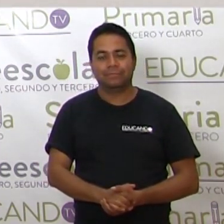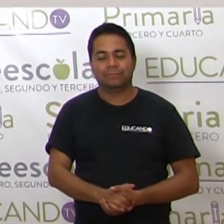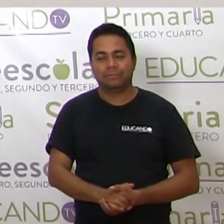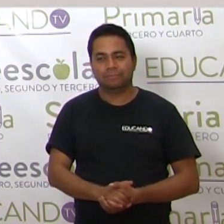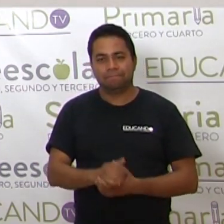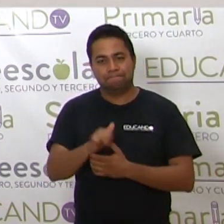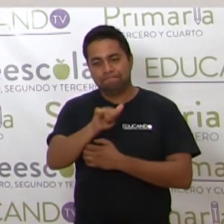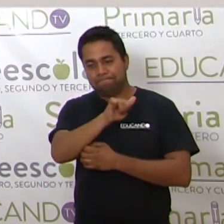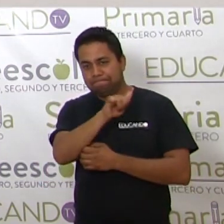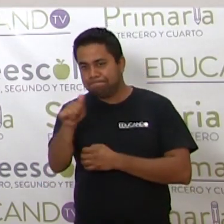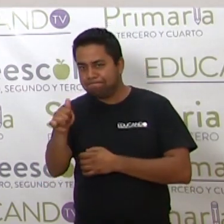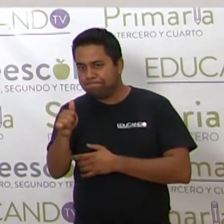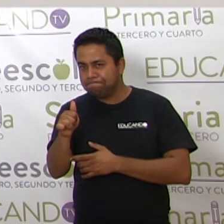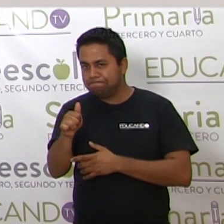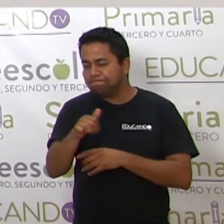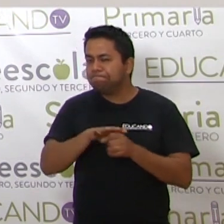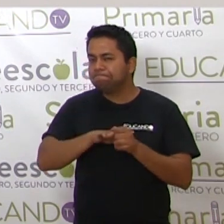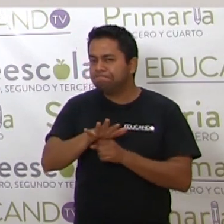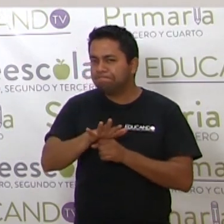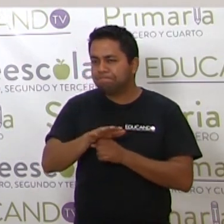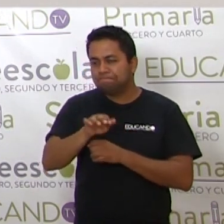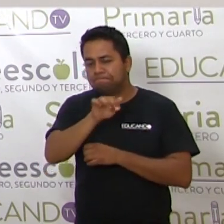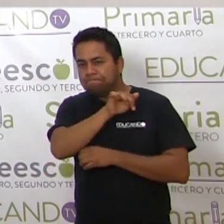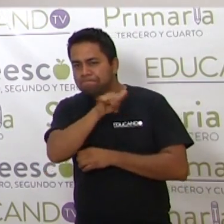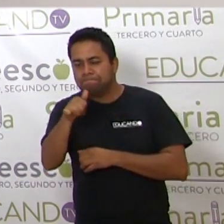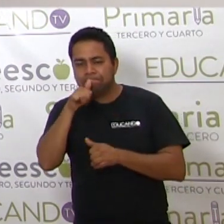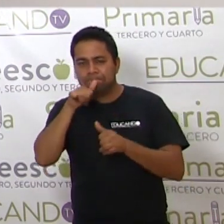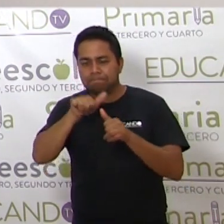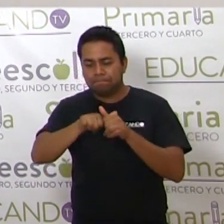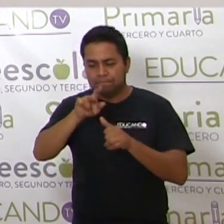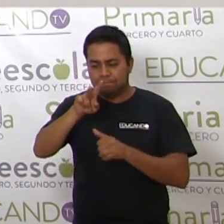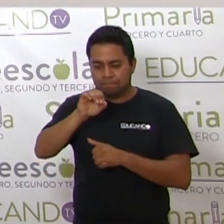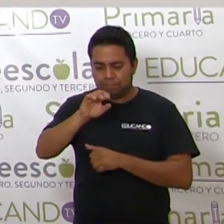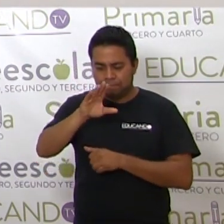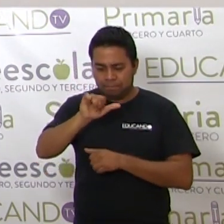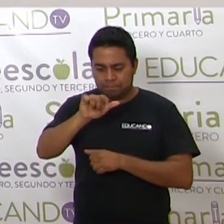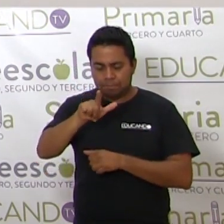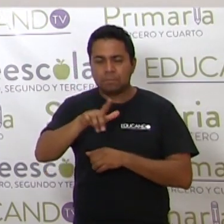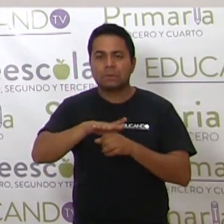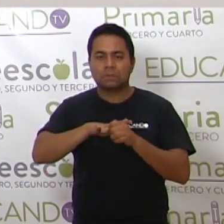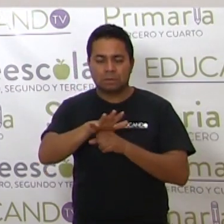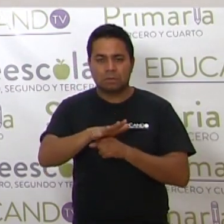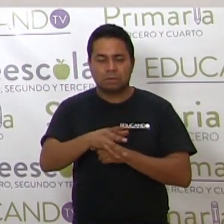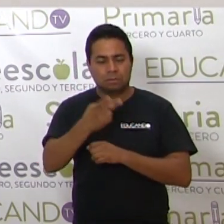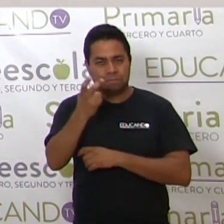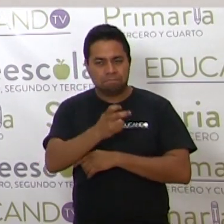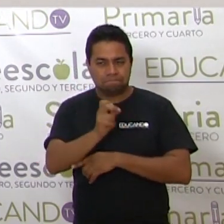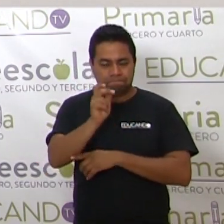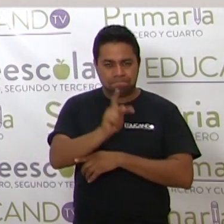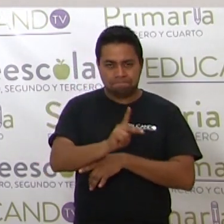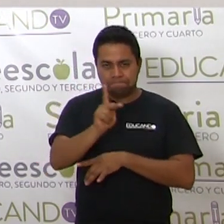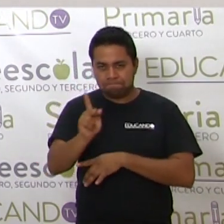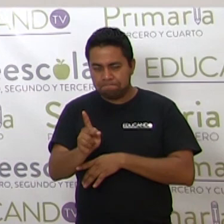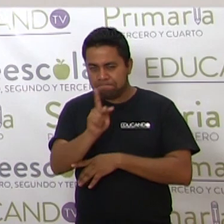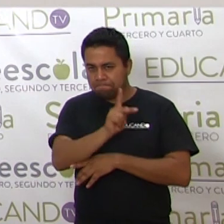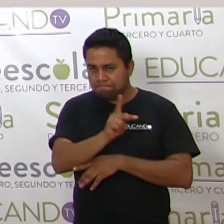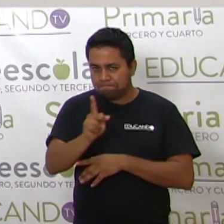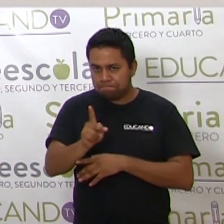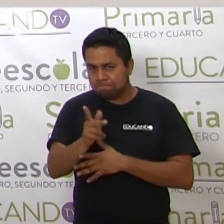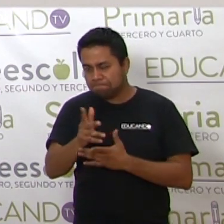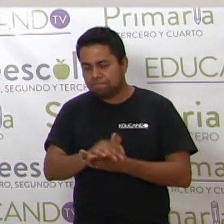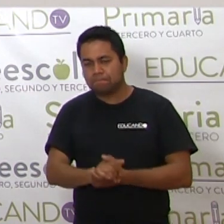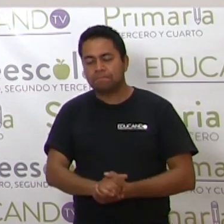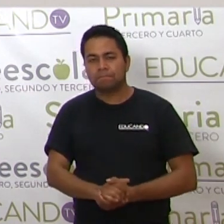cuál otra otra vocal muy bien esta se parece a